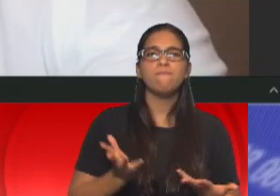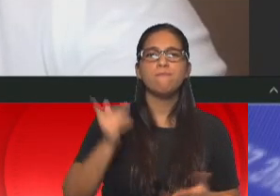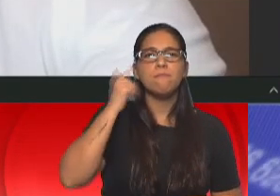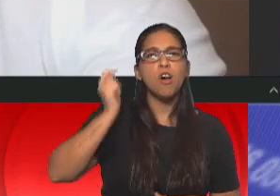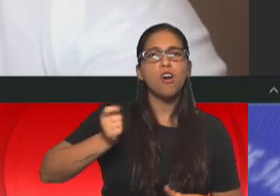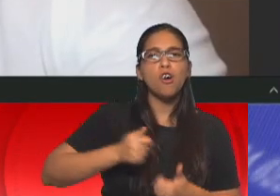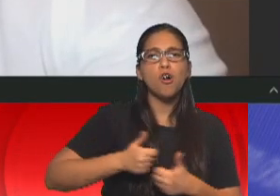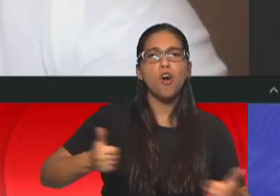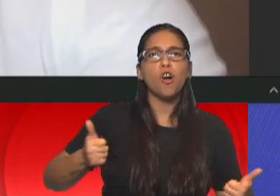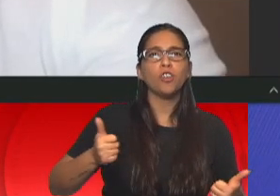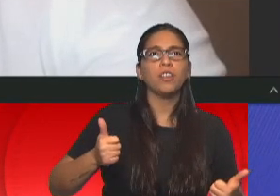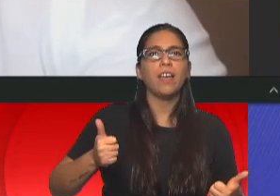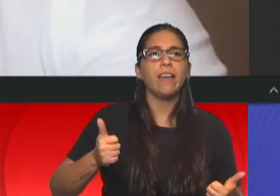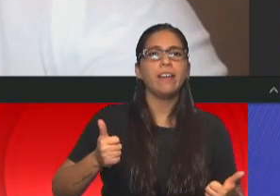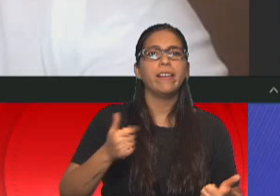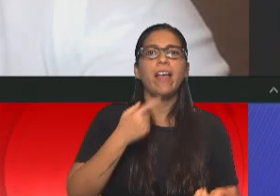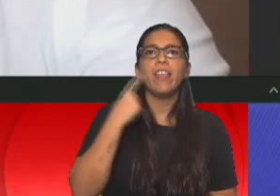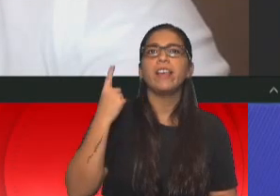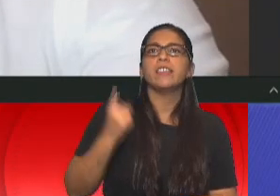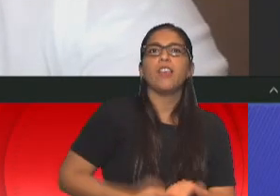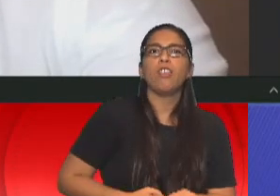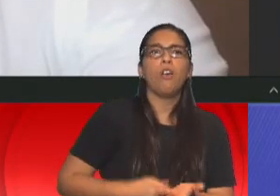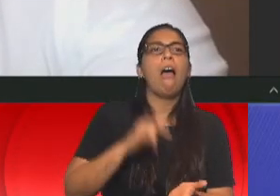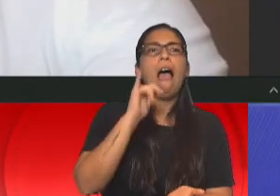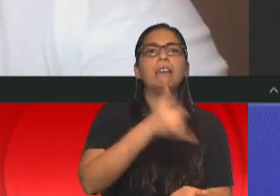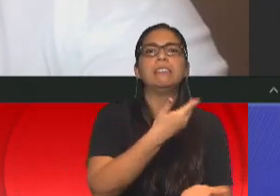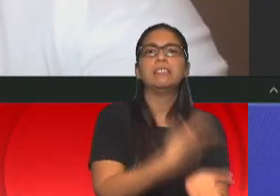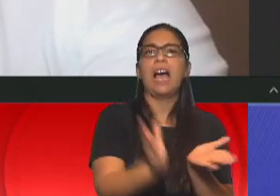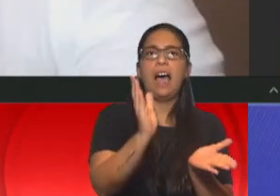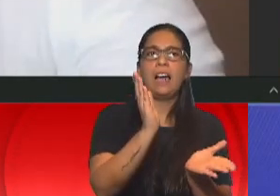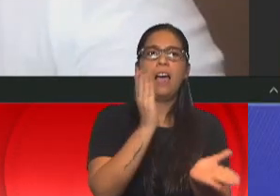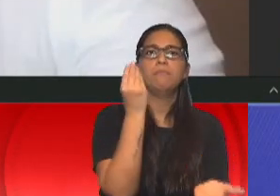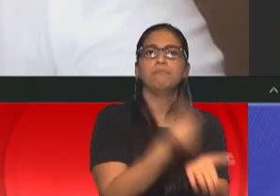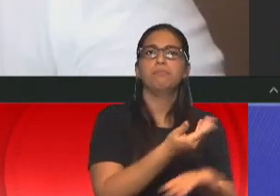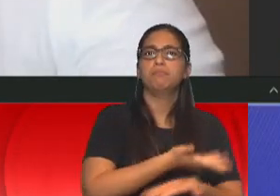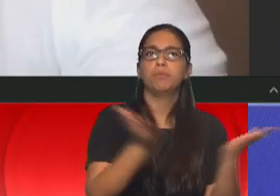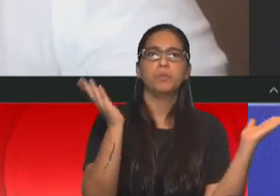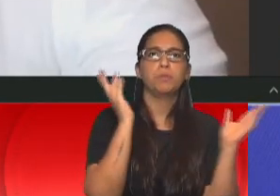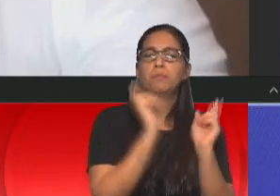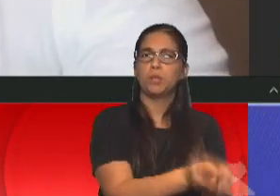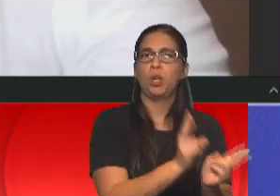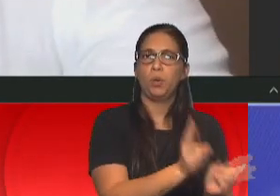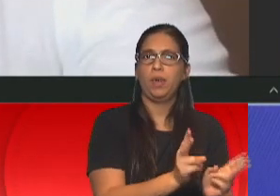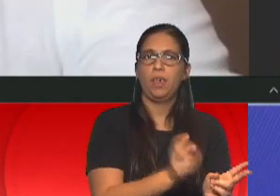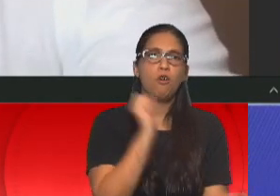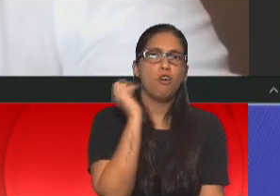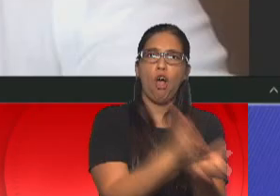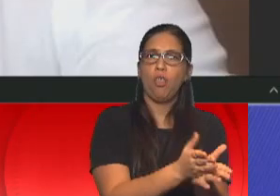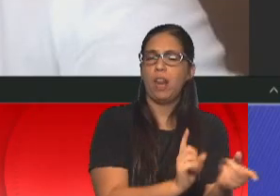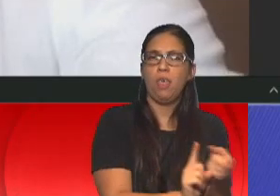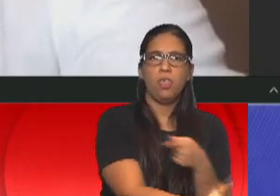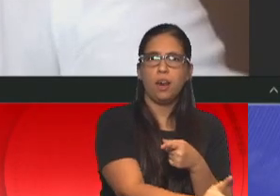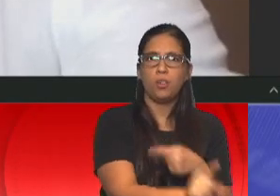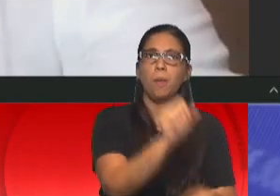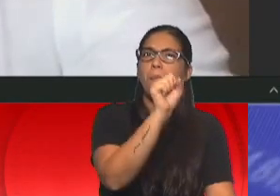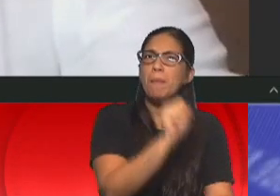su propia ficha limpia, ¿no? En el sentido de que la Corte ya dice, bueno, Cristina Fernández es condenada, no va a